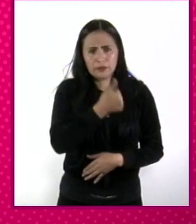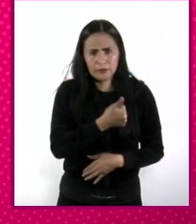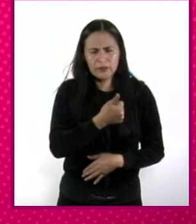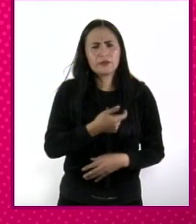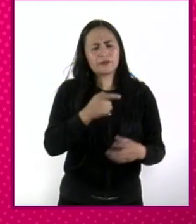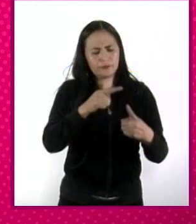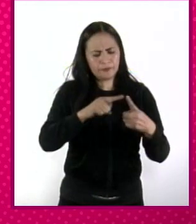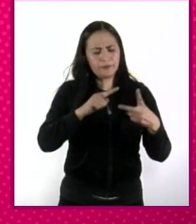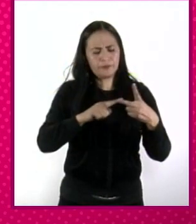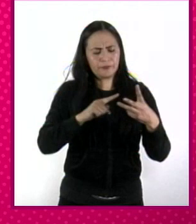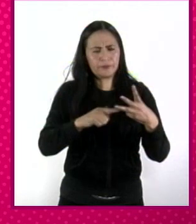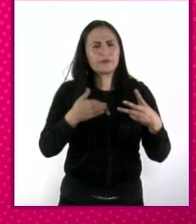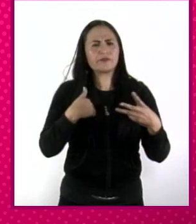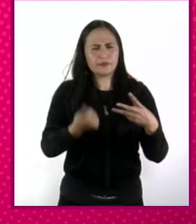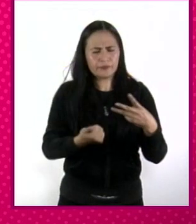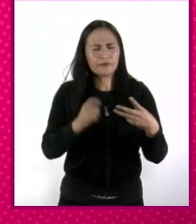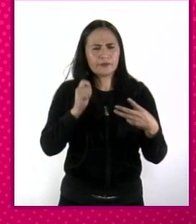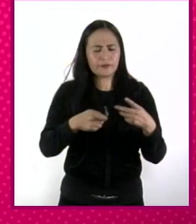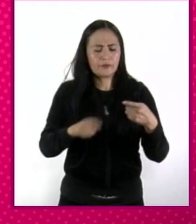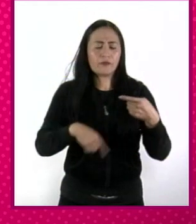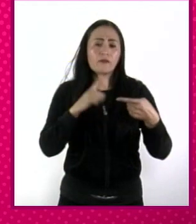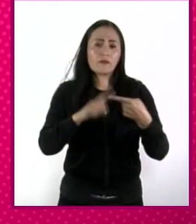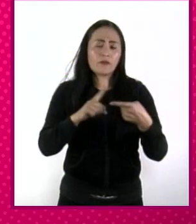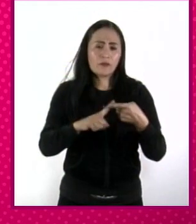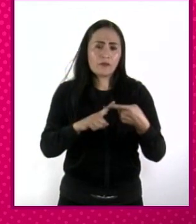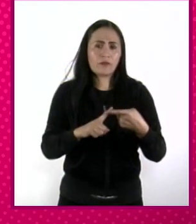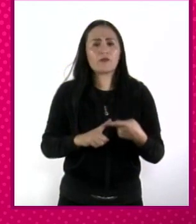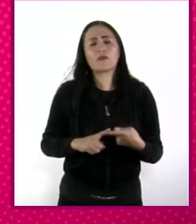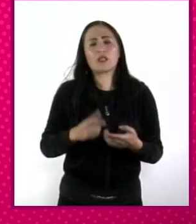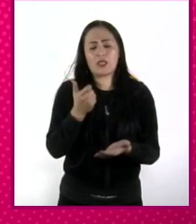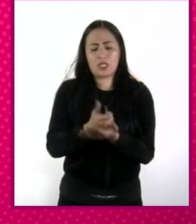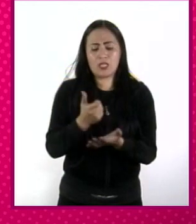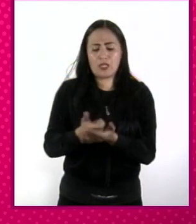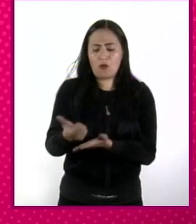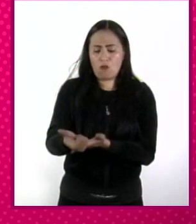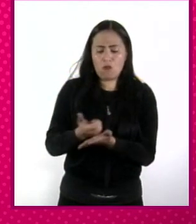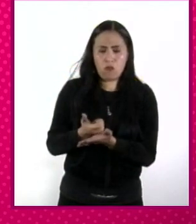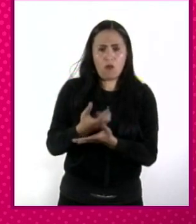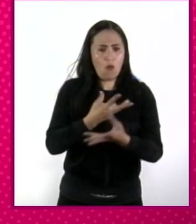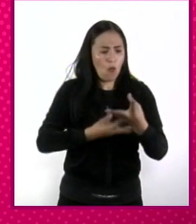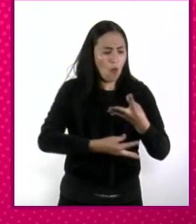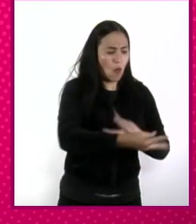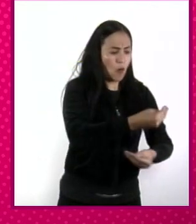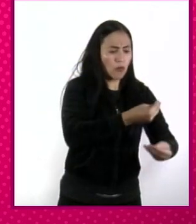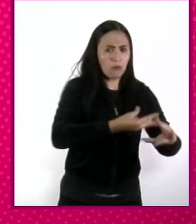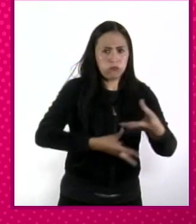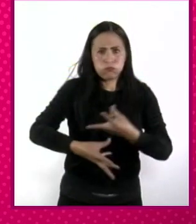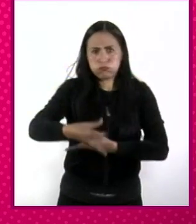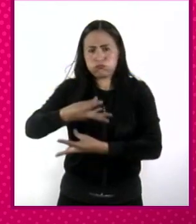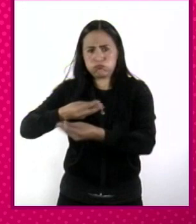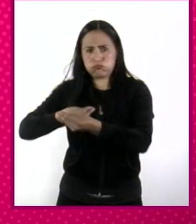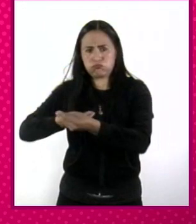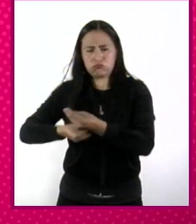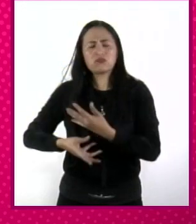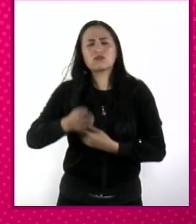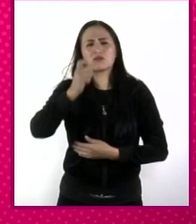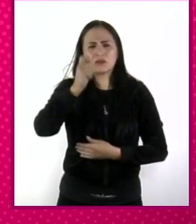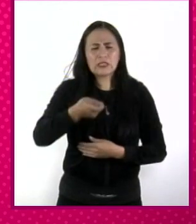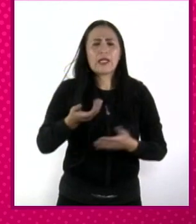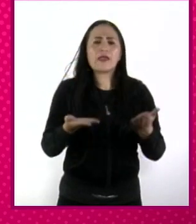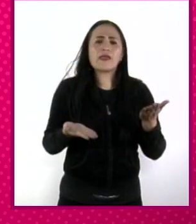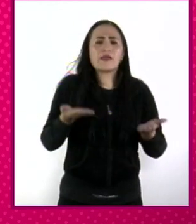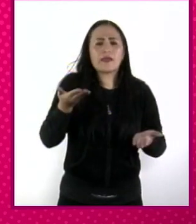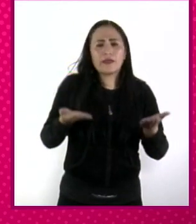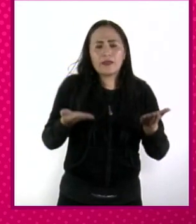partes. La primera es esta, la redistribución del ingreso. ¿Qué es eso? Bueno, es tratar de